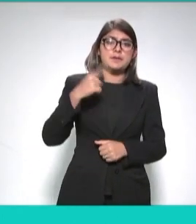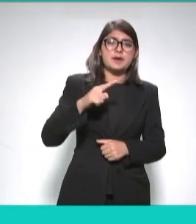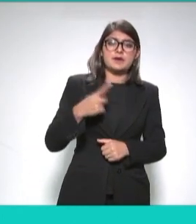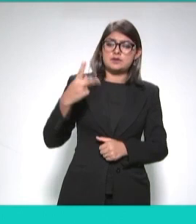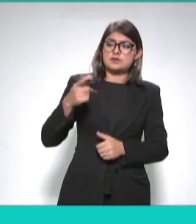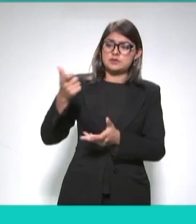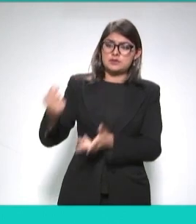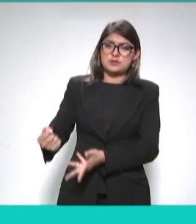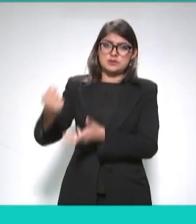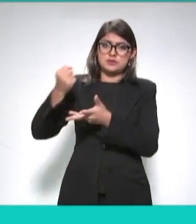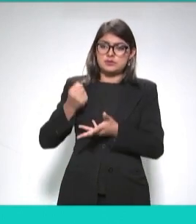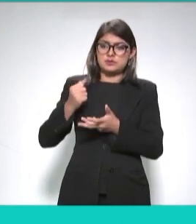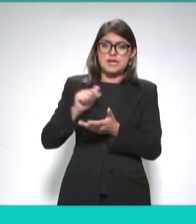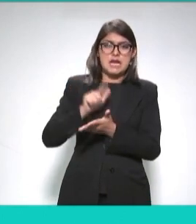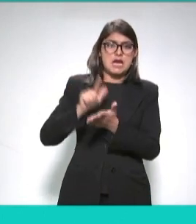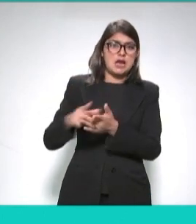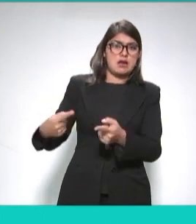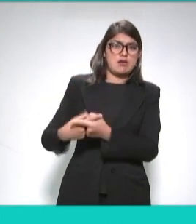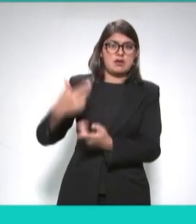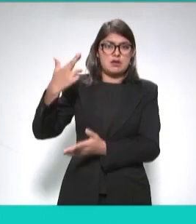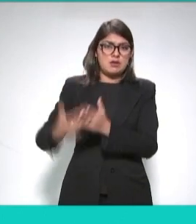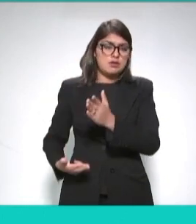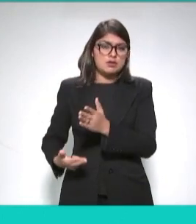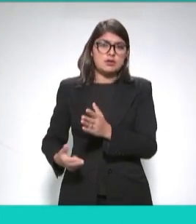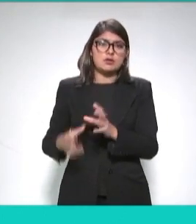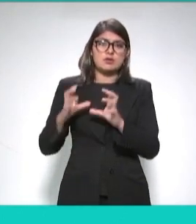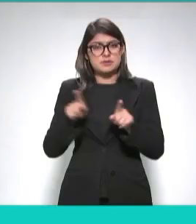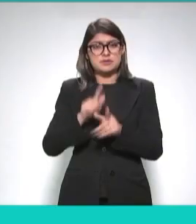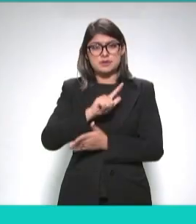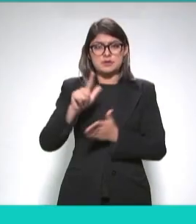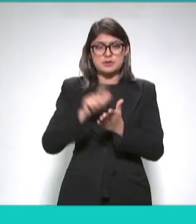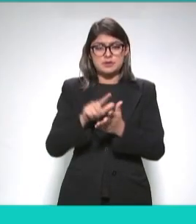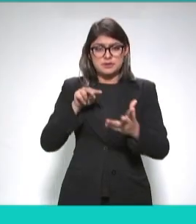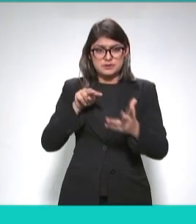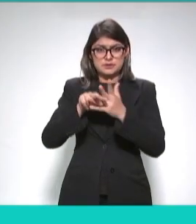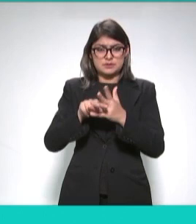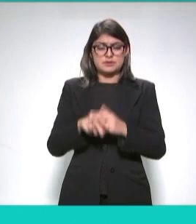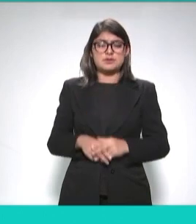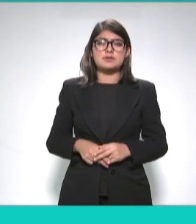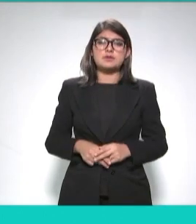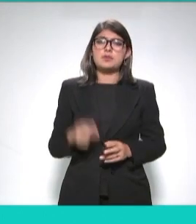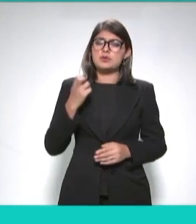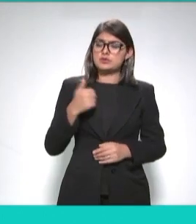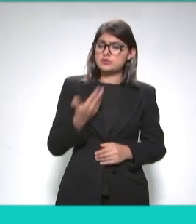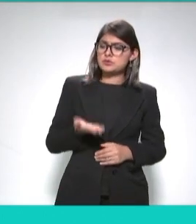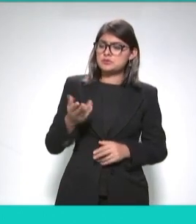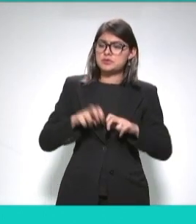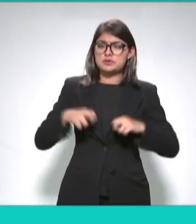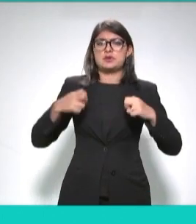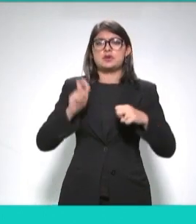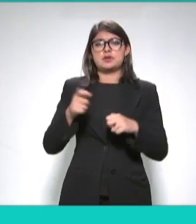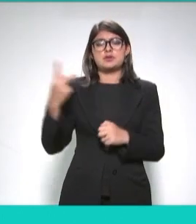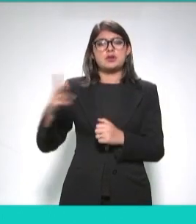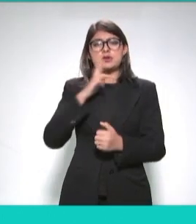recursos de procedencia ilícita y financiamiento al terrorismo propongo este pleno revocar la respuesta del sujeto obligado